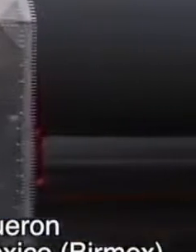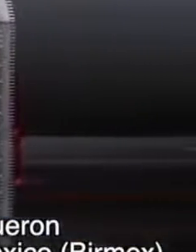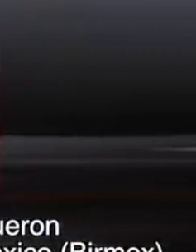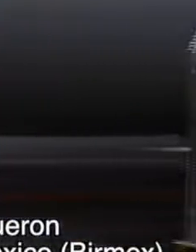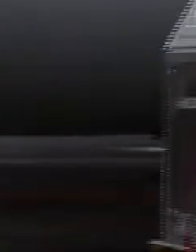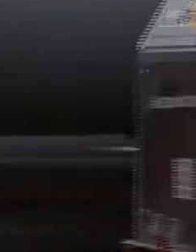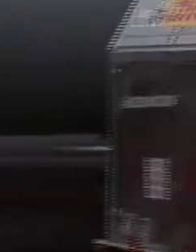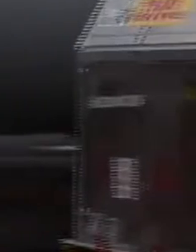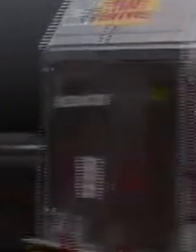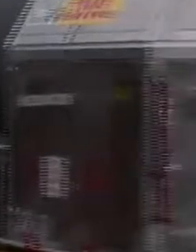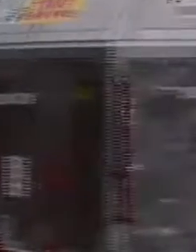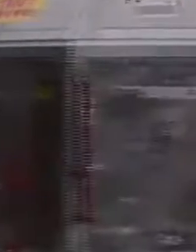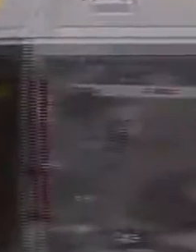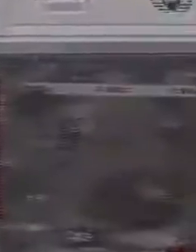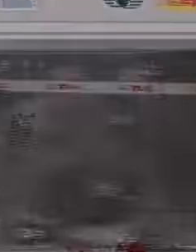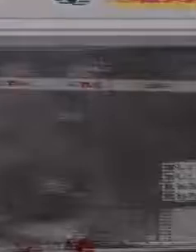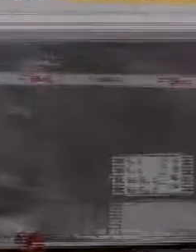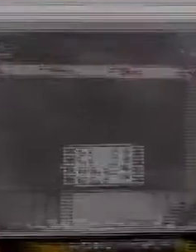México, Birmex.